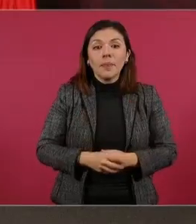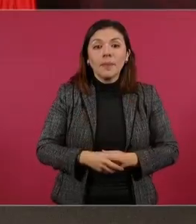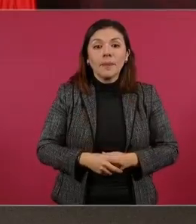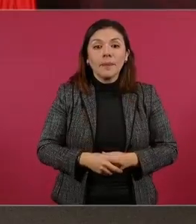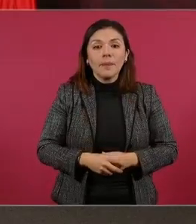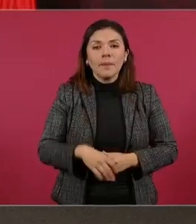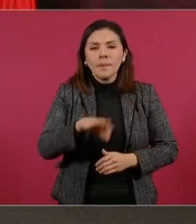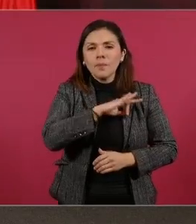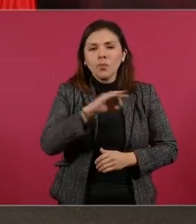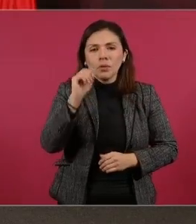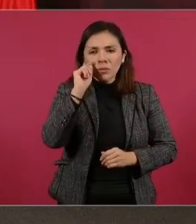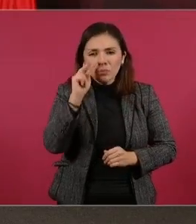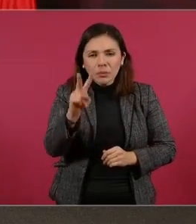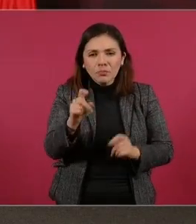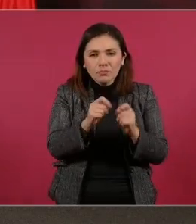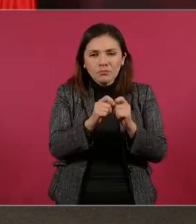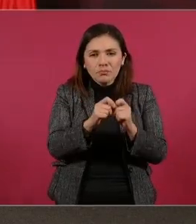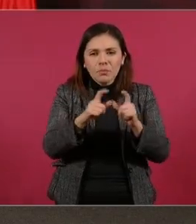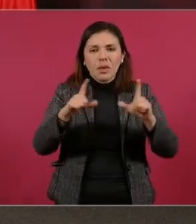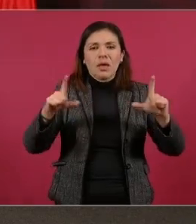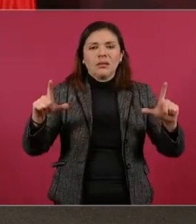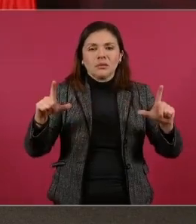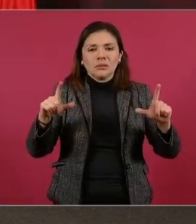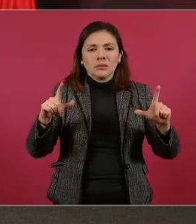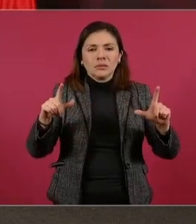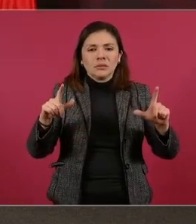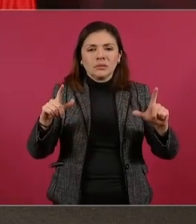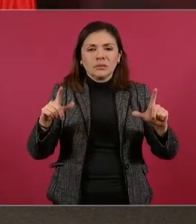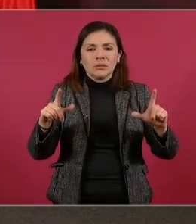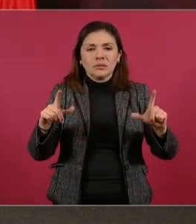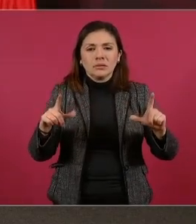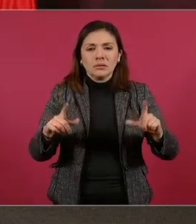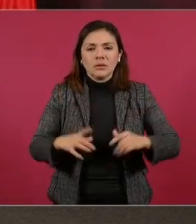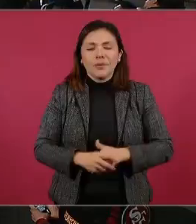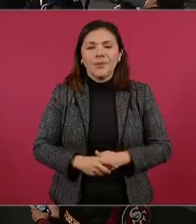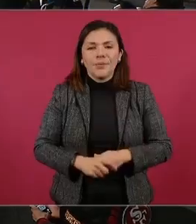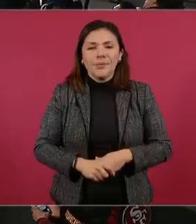si si se abre un poco la la cámara